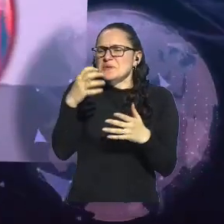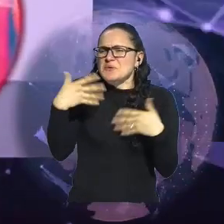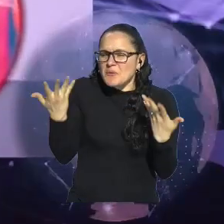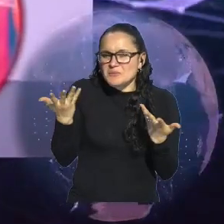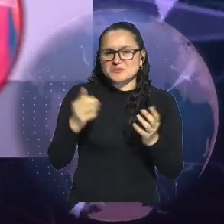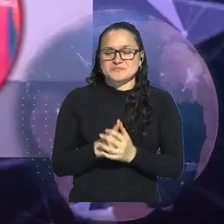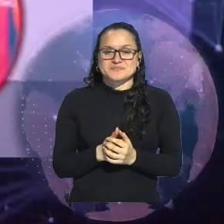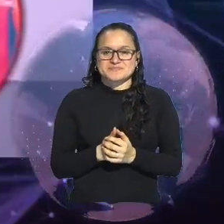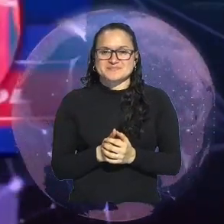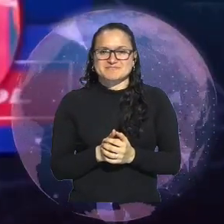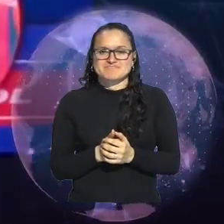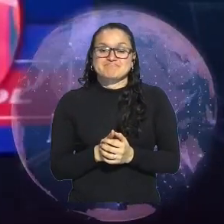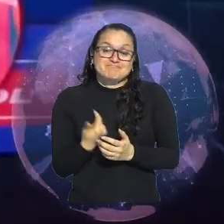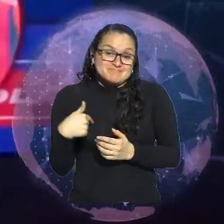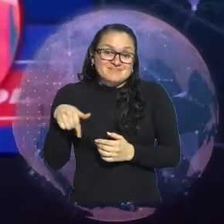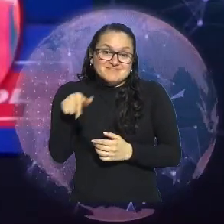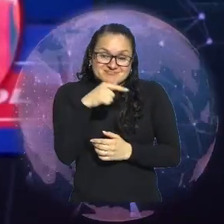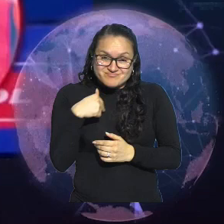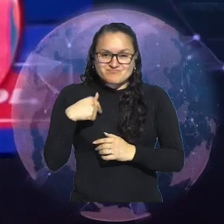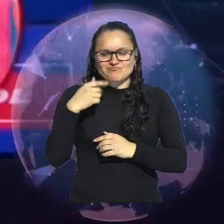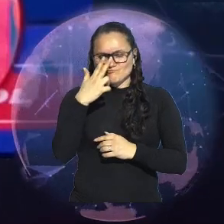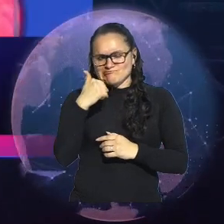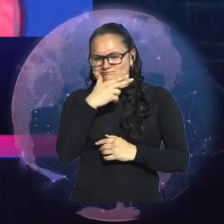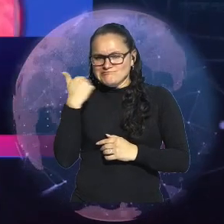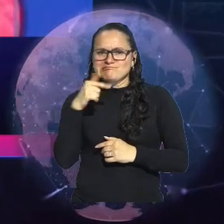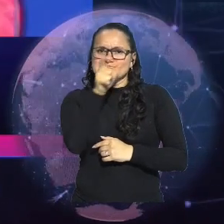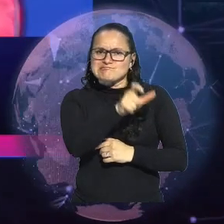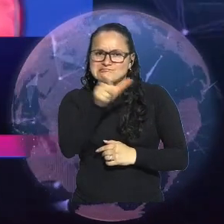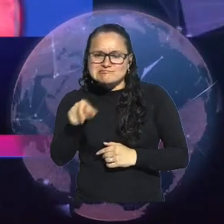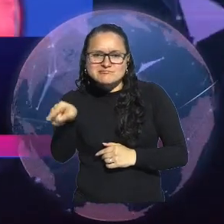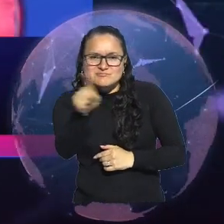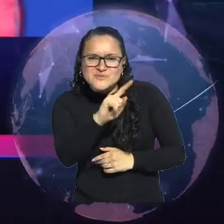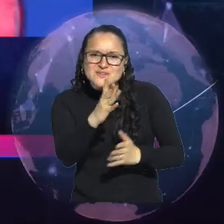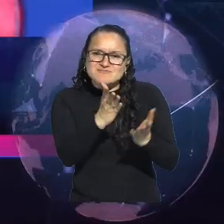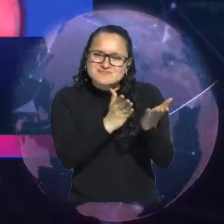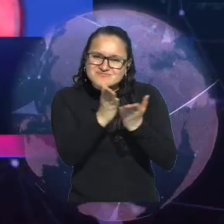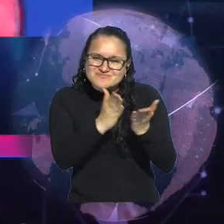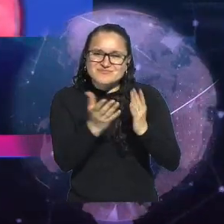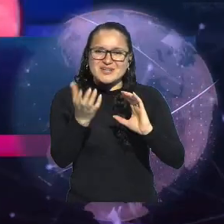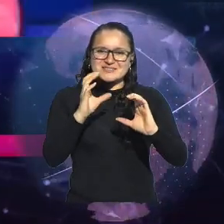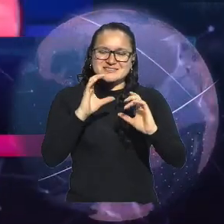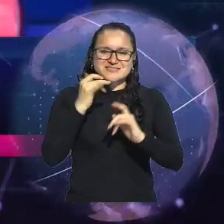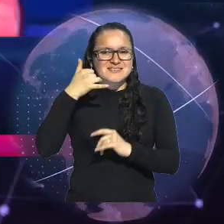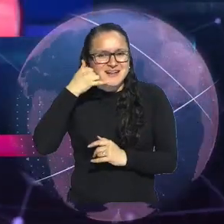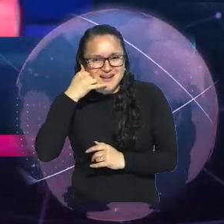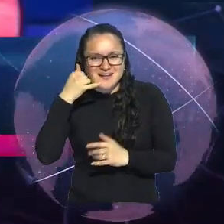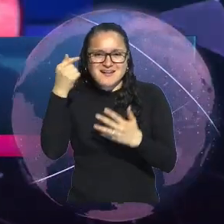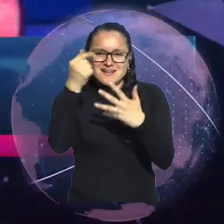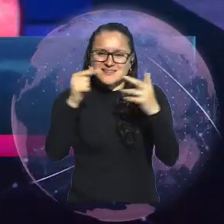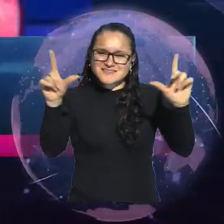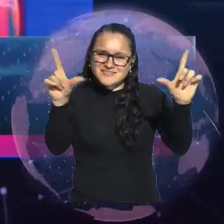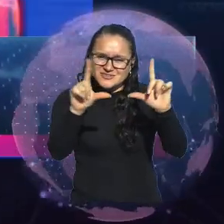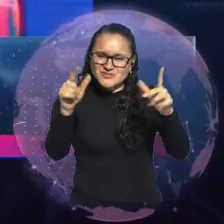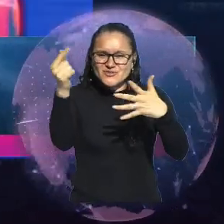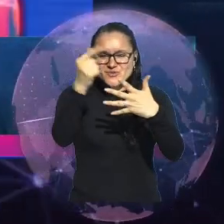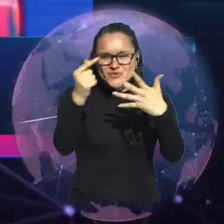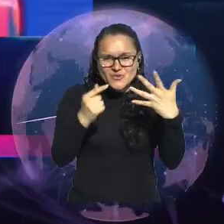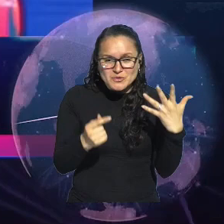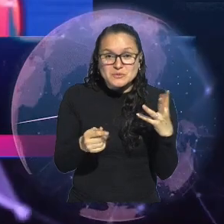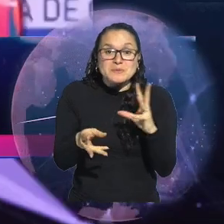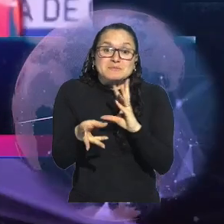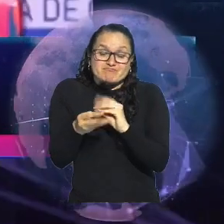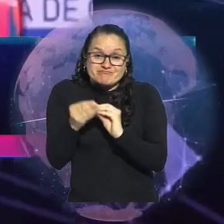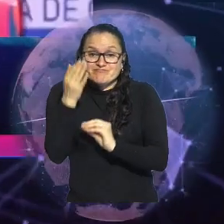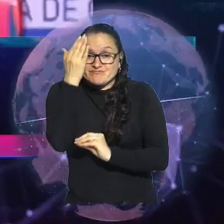muestra de su compromiso con los usuarios de servicios de comunicaciones en colombia y de los televidentes y en el cumplimiento de la